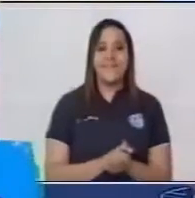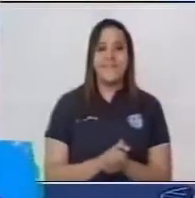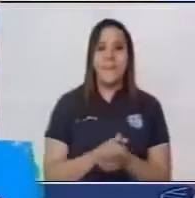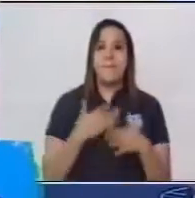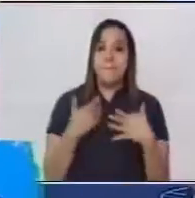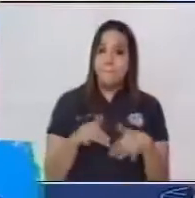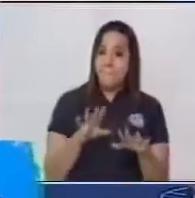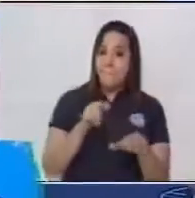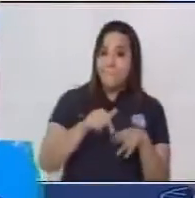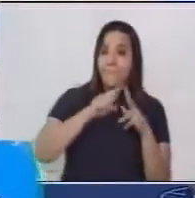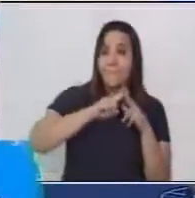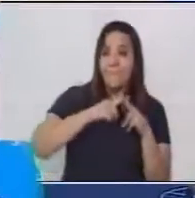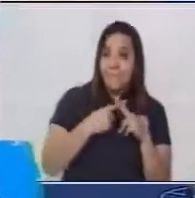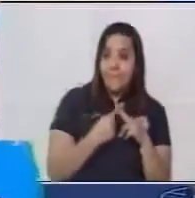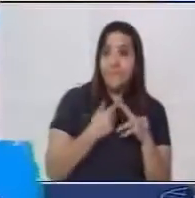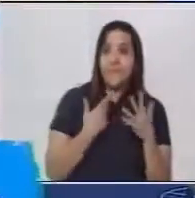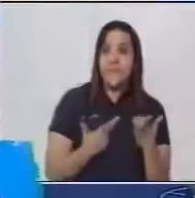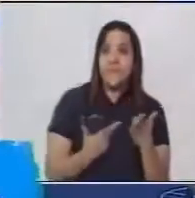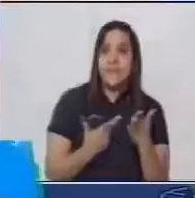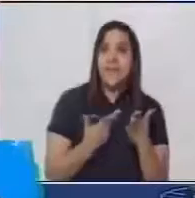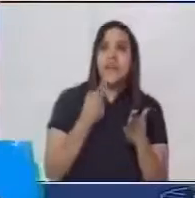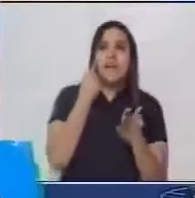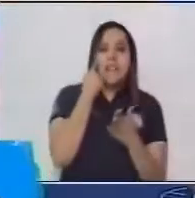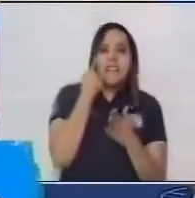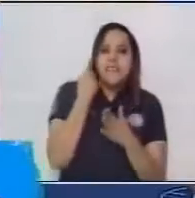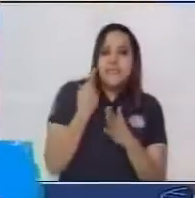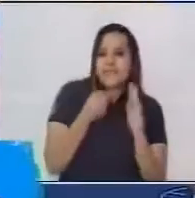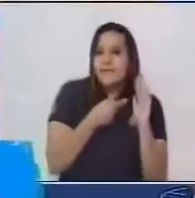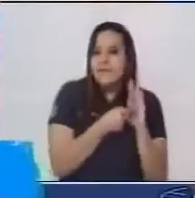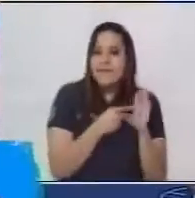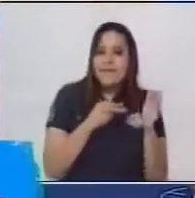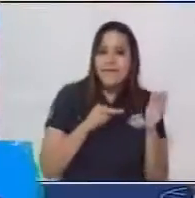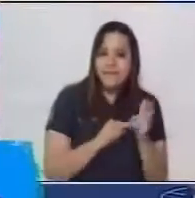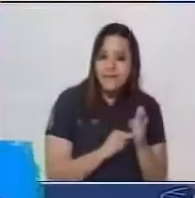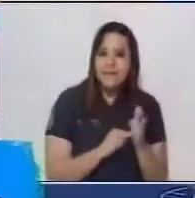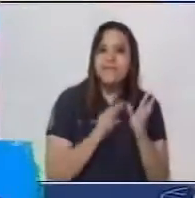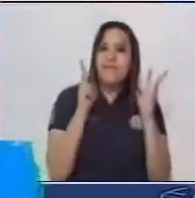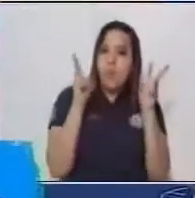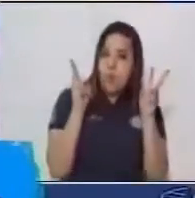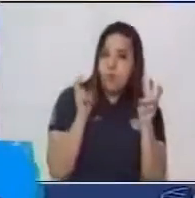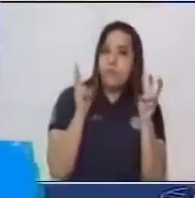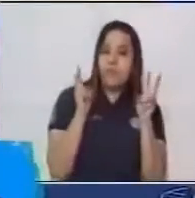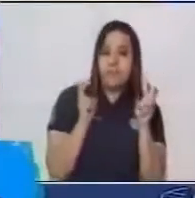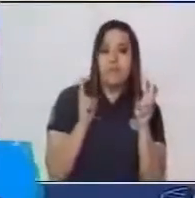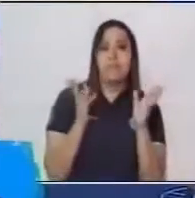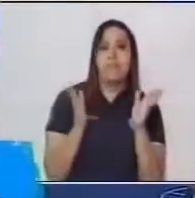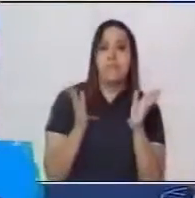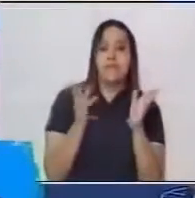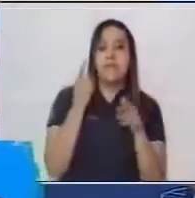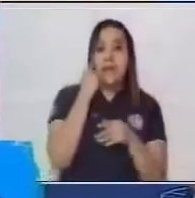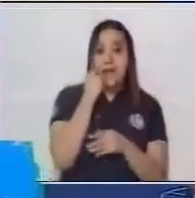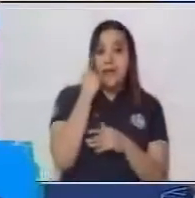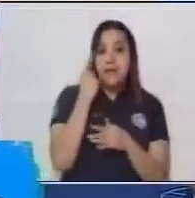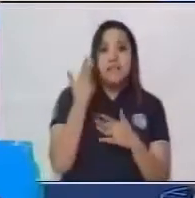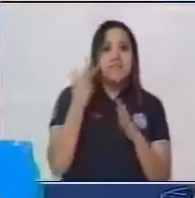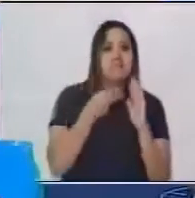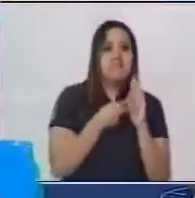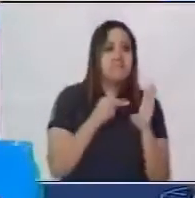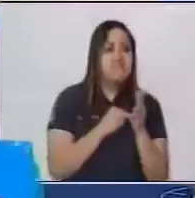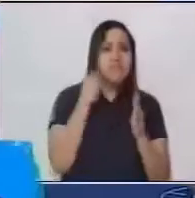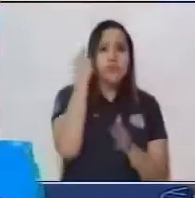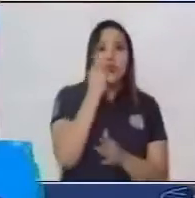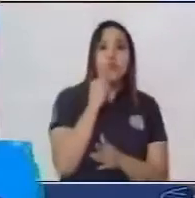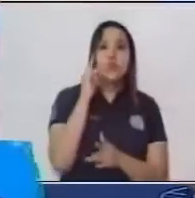Vamos a iniciar definiendo algunos conceptos. ¿Qué es